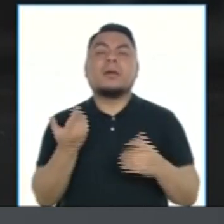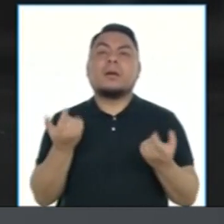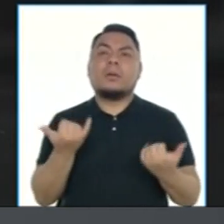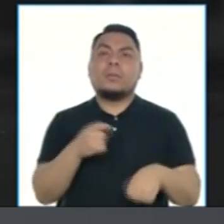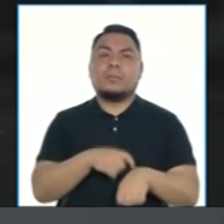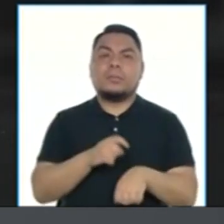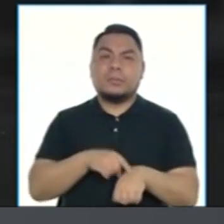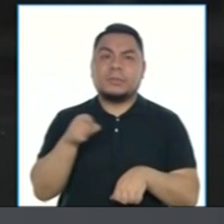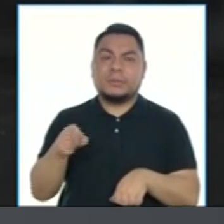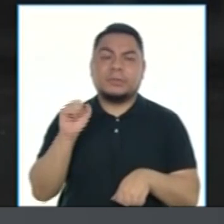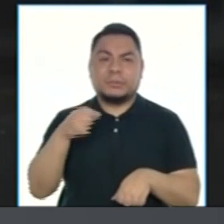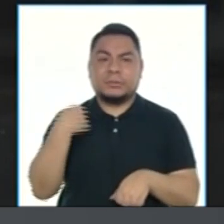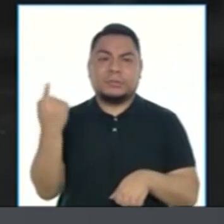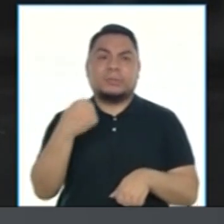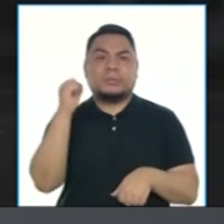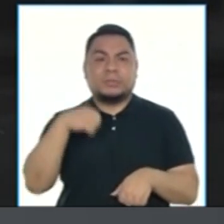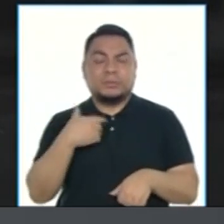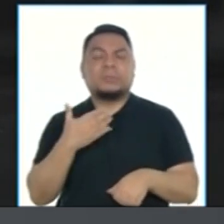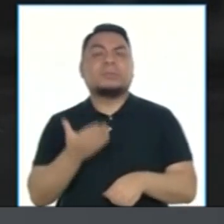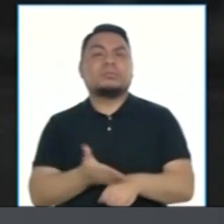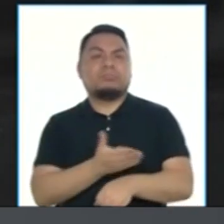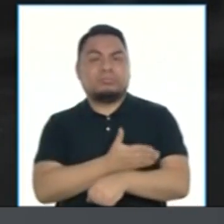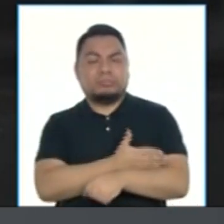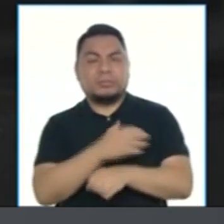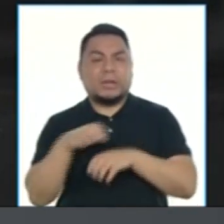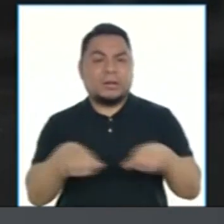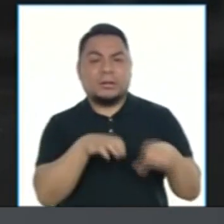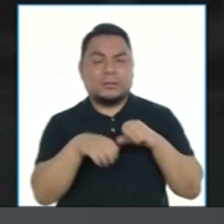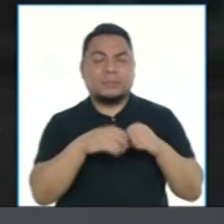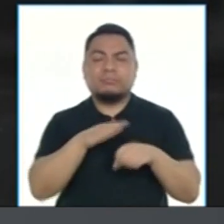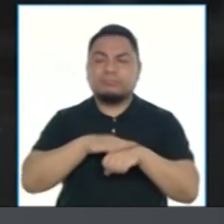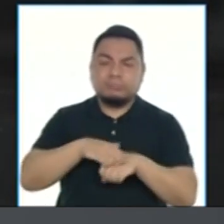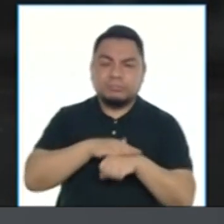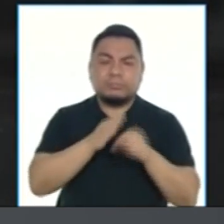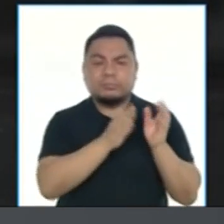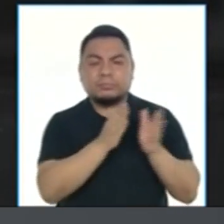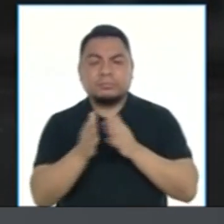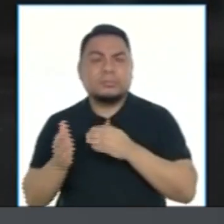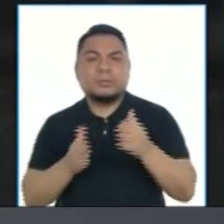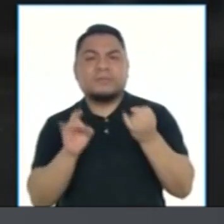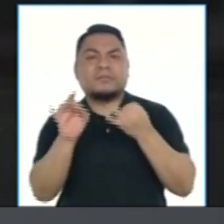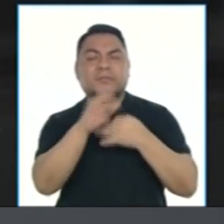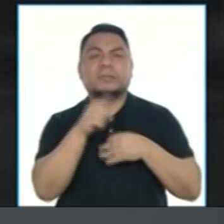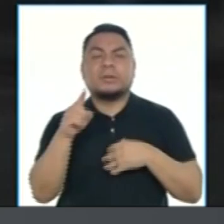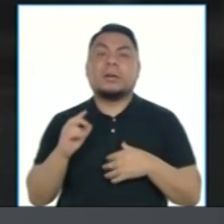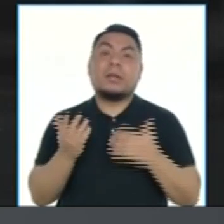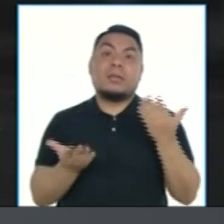momento en que estamos nosotros desarrollando estrategias para una posible